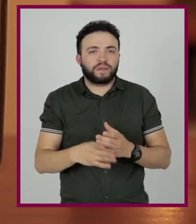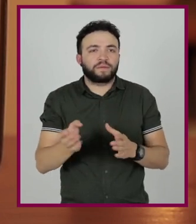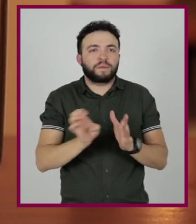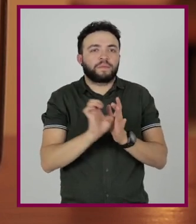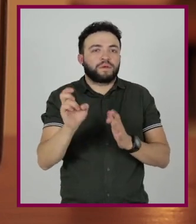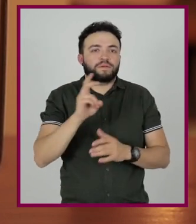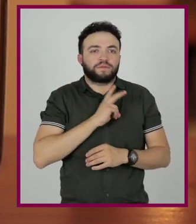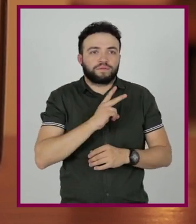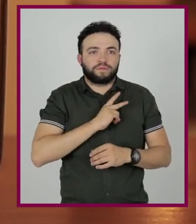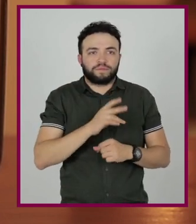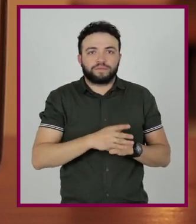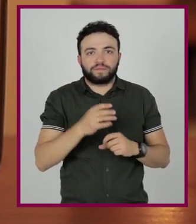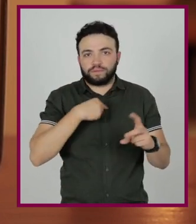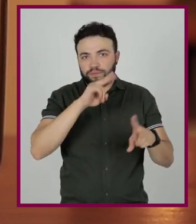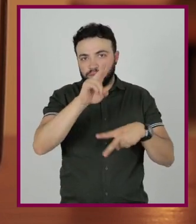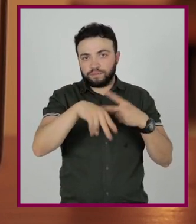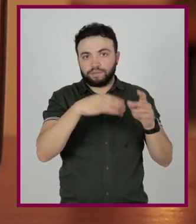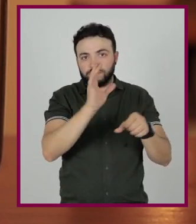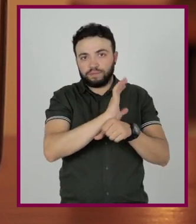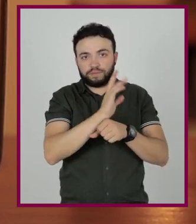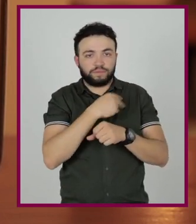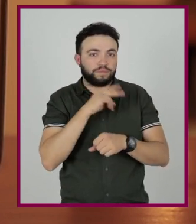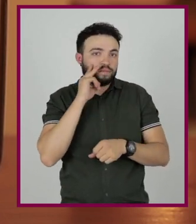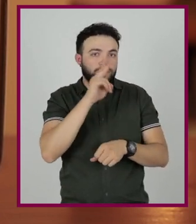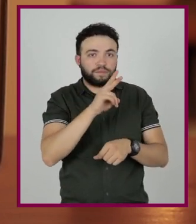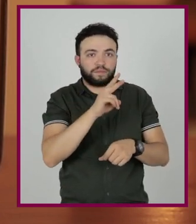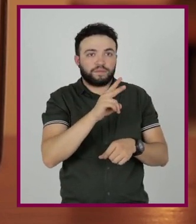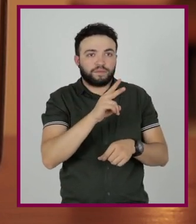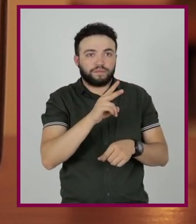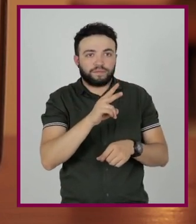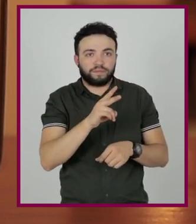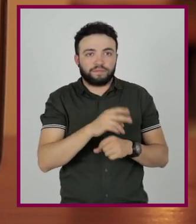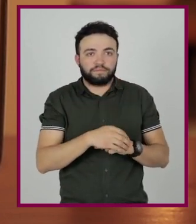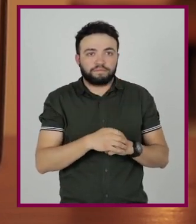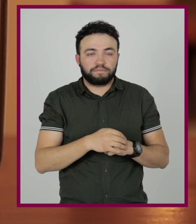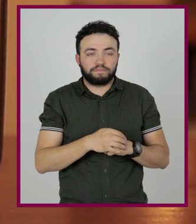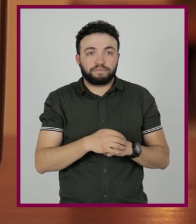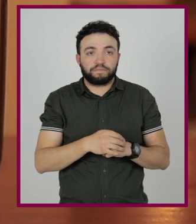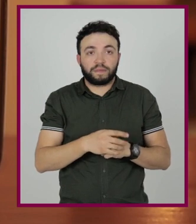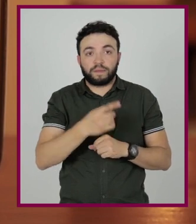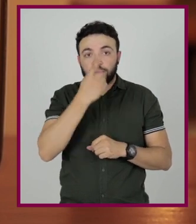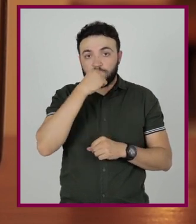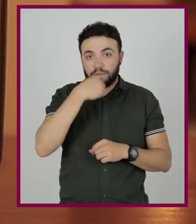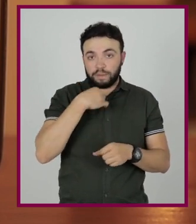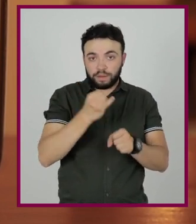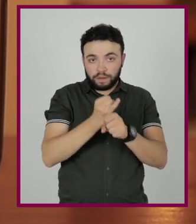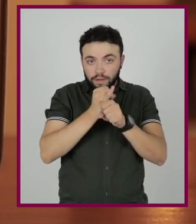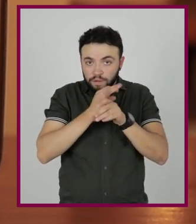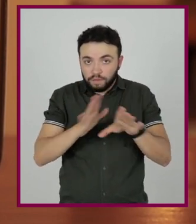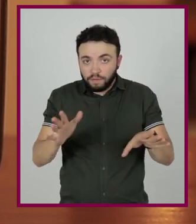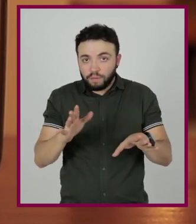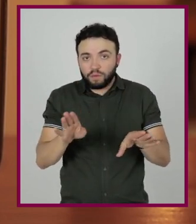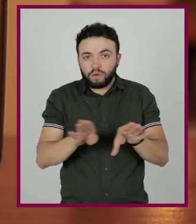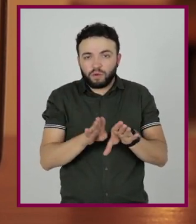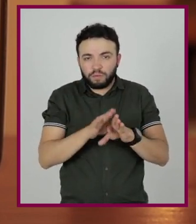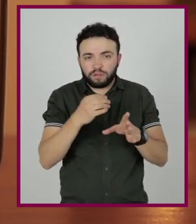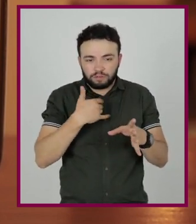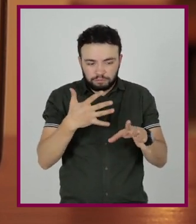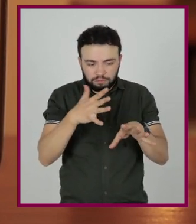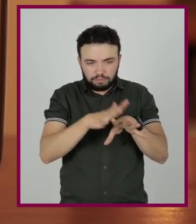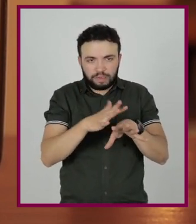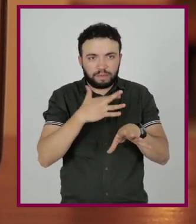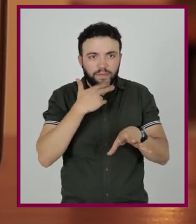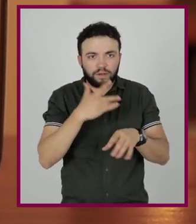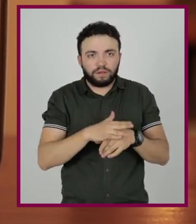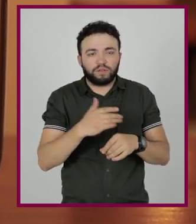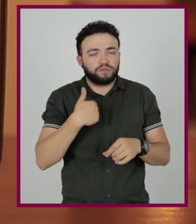diagramas. Pongamos el ejemplo mío de ir al cine y ver una película. Para lograr una mejor estructuración de mi información,